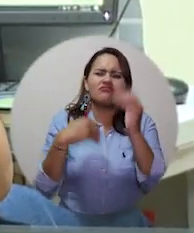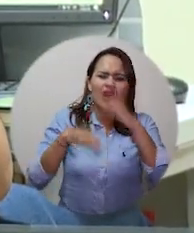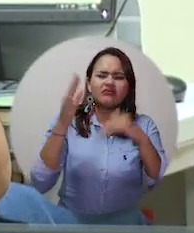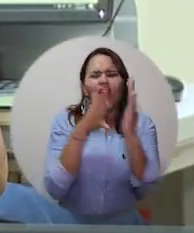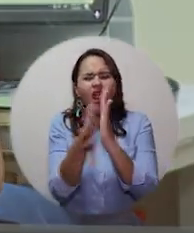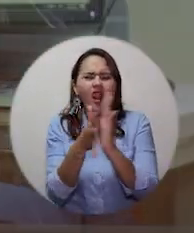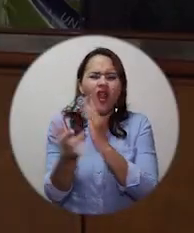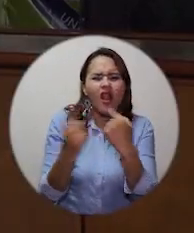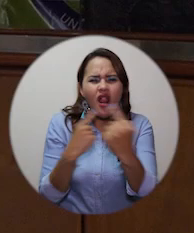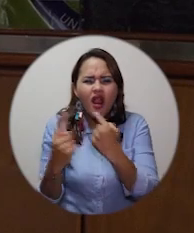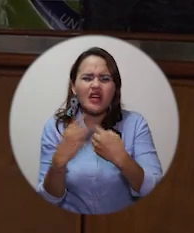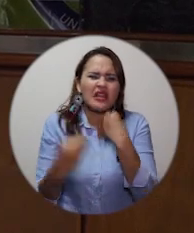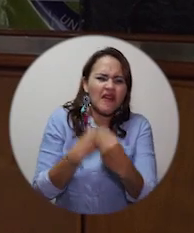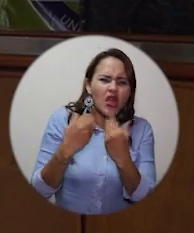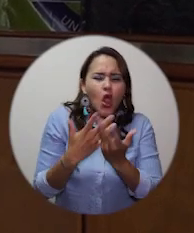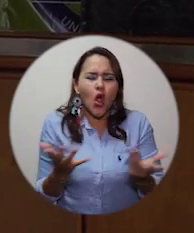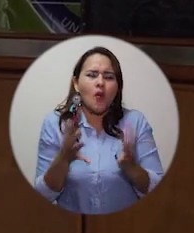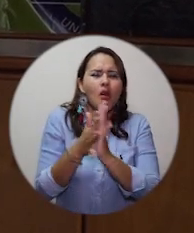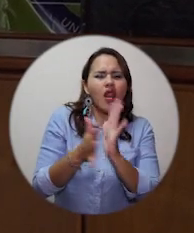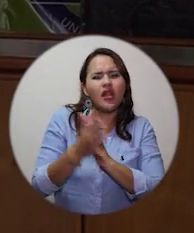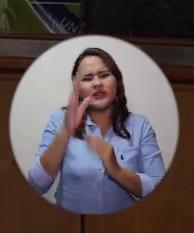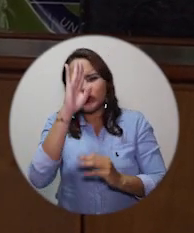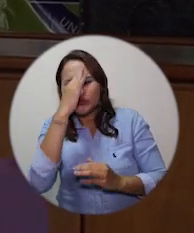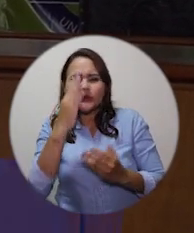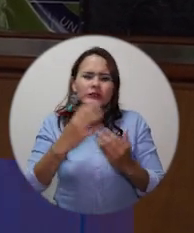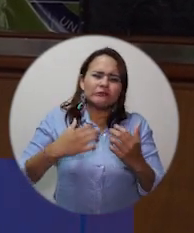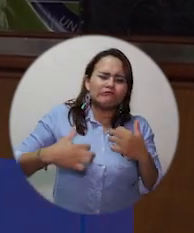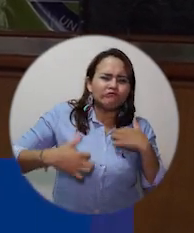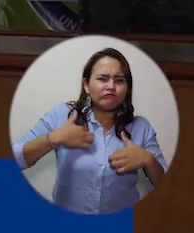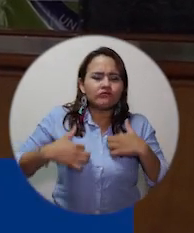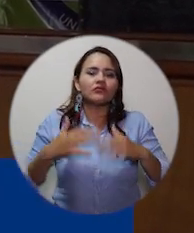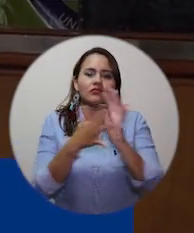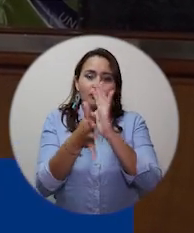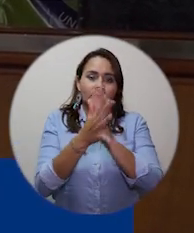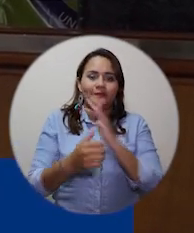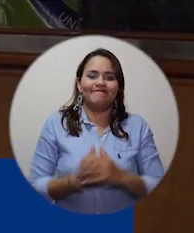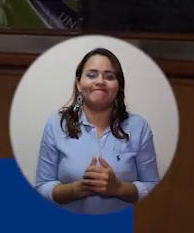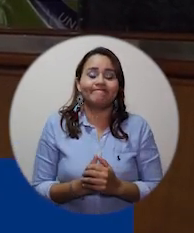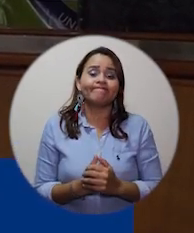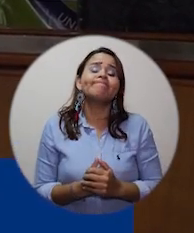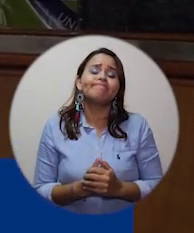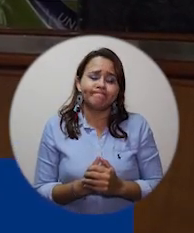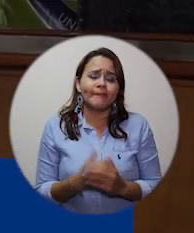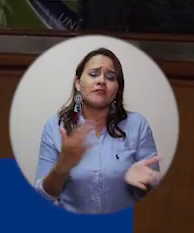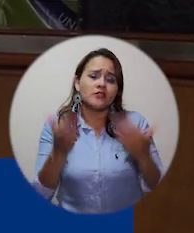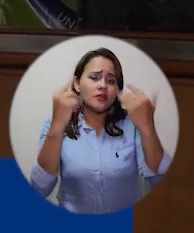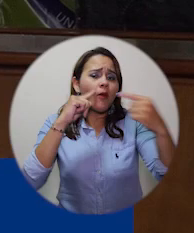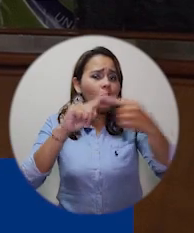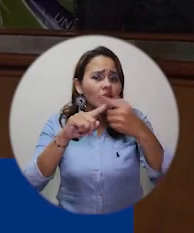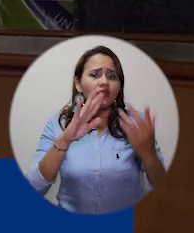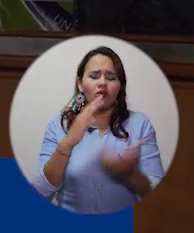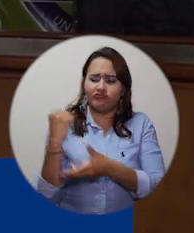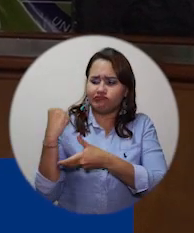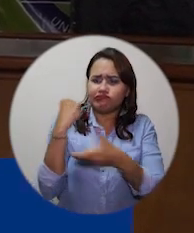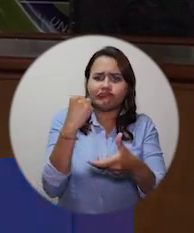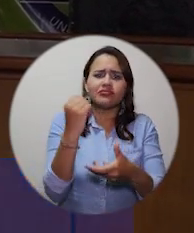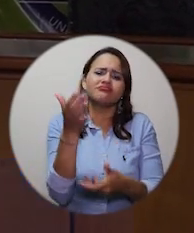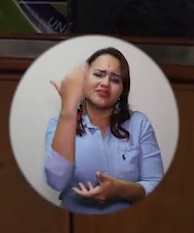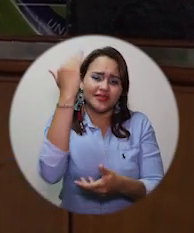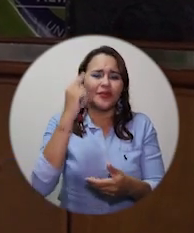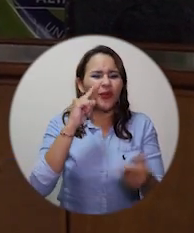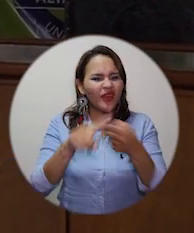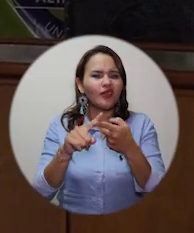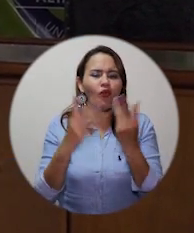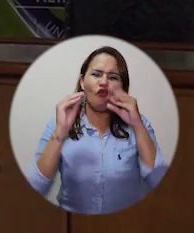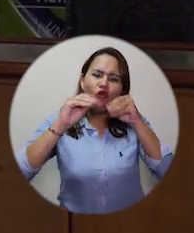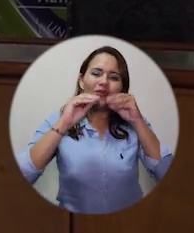beca. Qué bueno que los recursos de regalía en el Plan de Ciencia y Tecnología tengan un presupuesto para formación